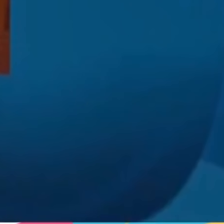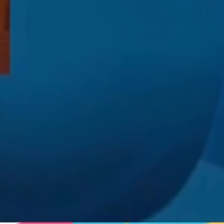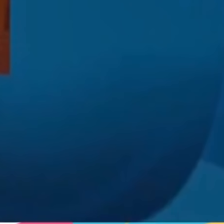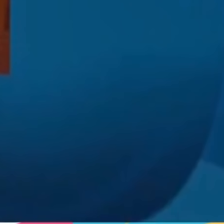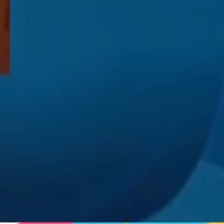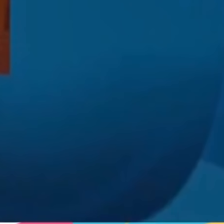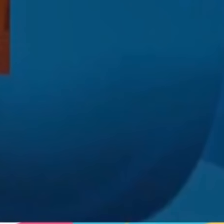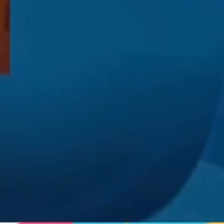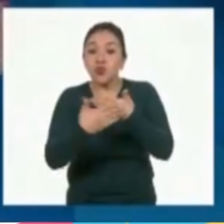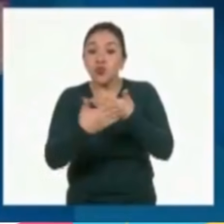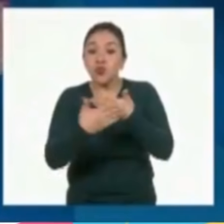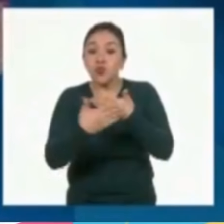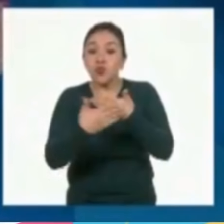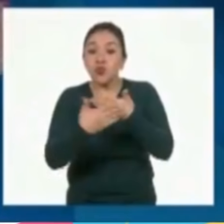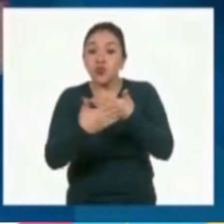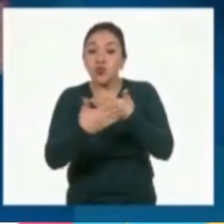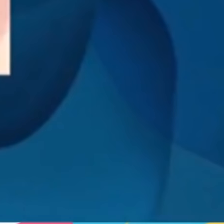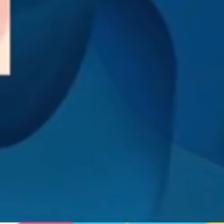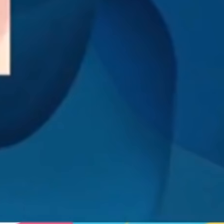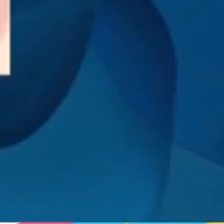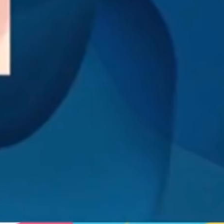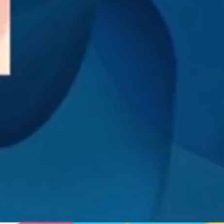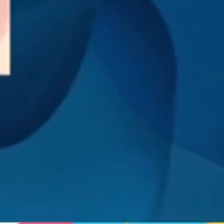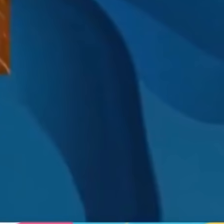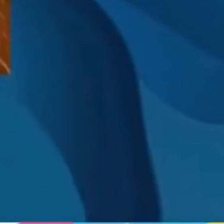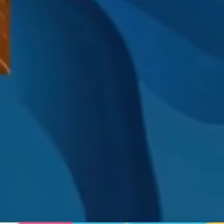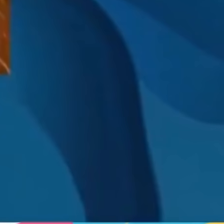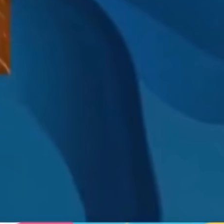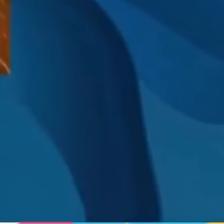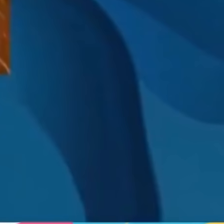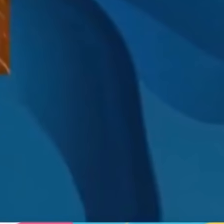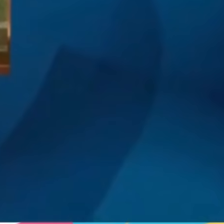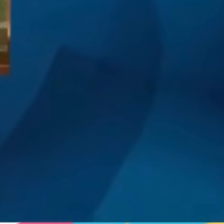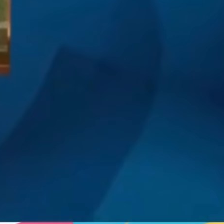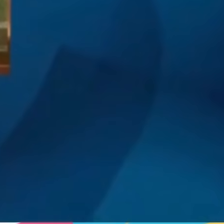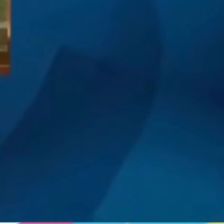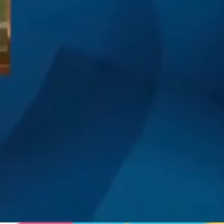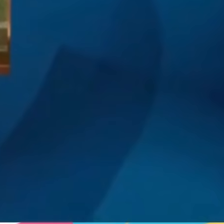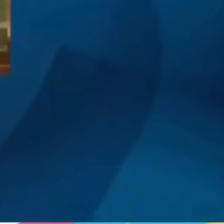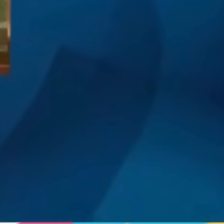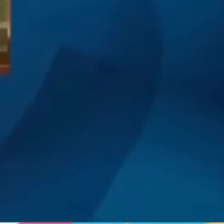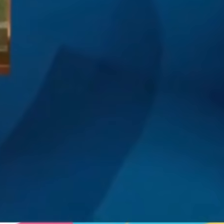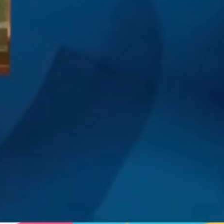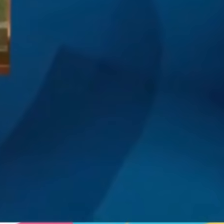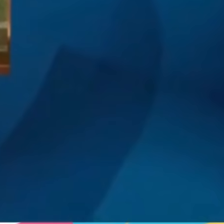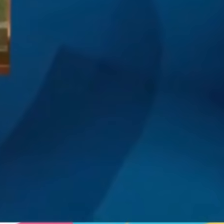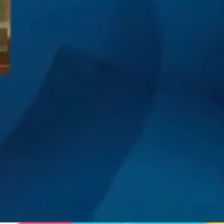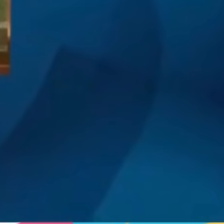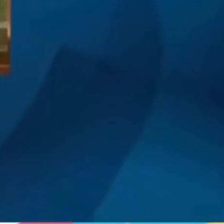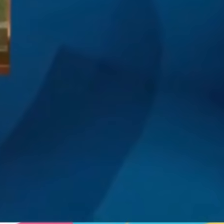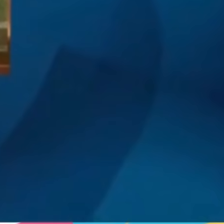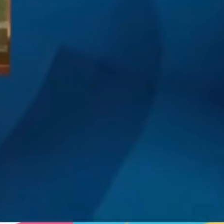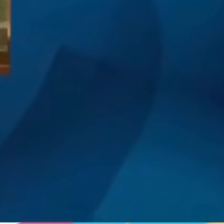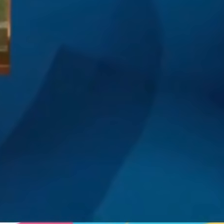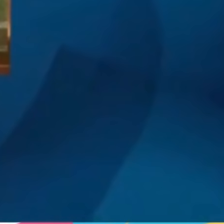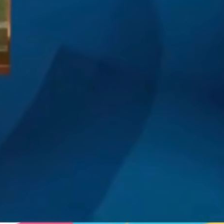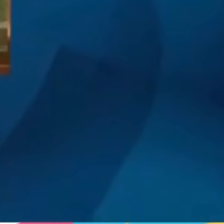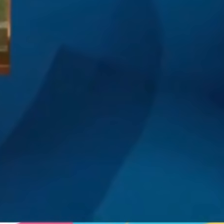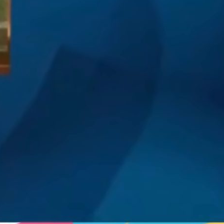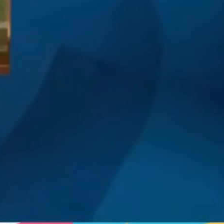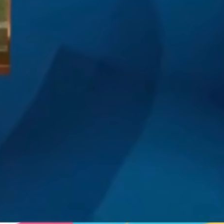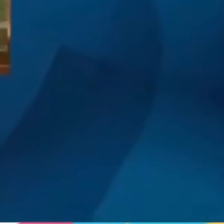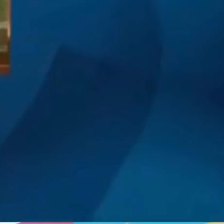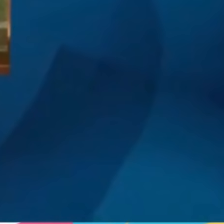mamá me dijo que iba a tener un bebé, no podía pensar en todo lo que iba a hacer con él. Cuando llegó su hermanito, yo le descubrió que era